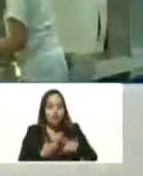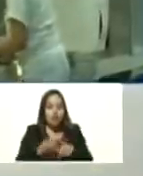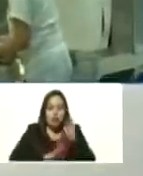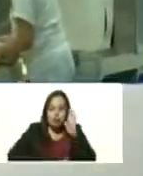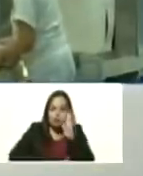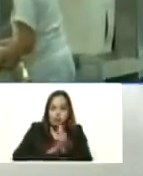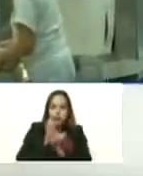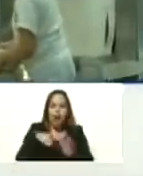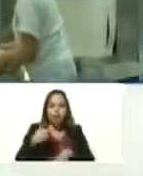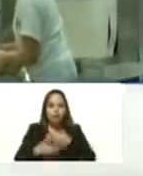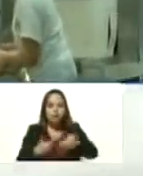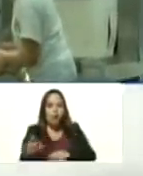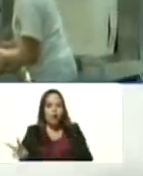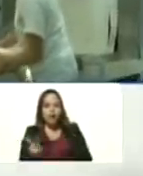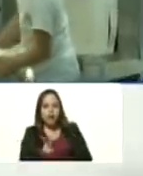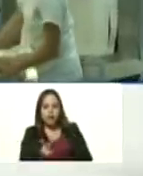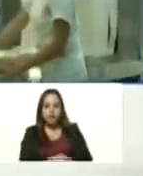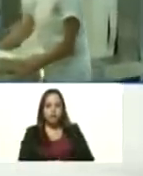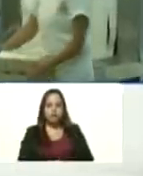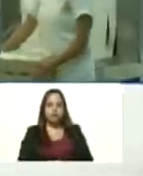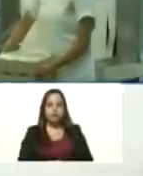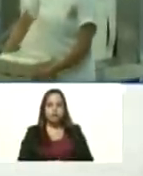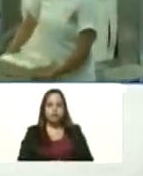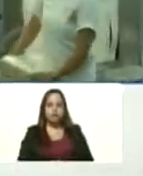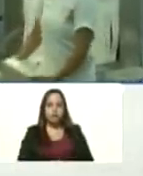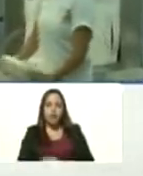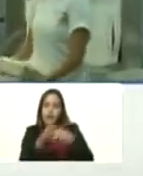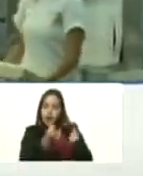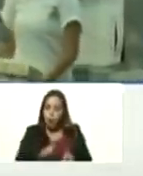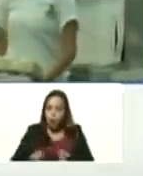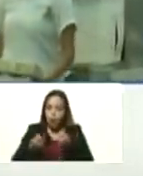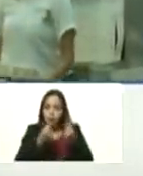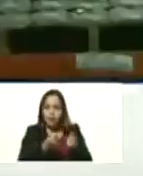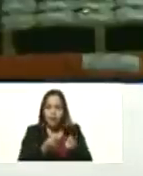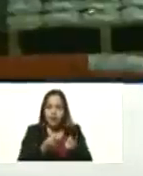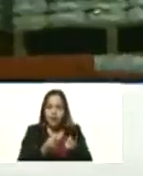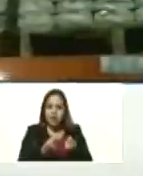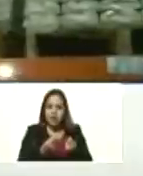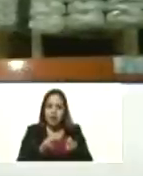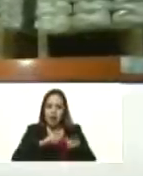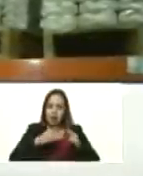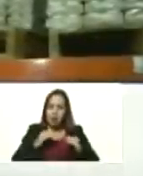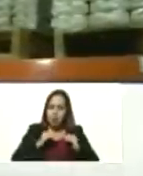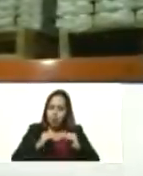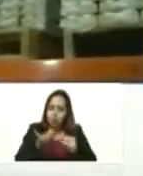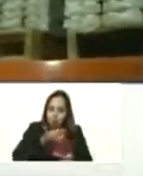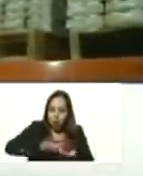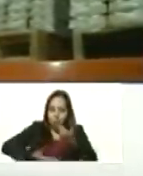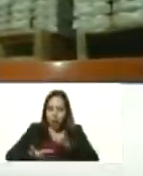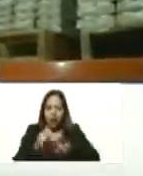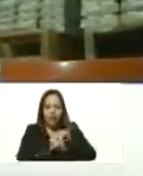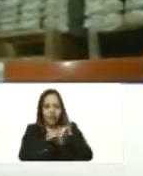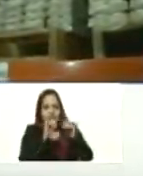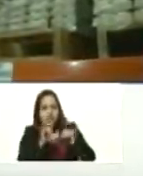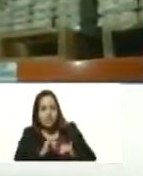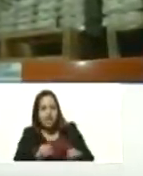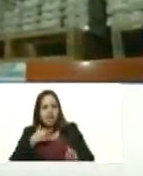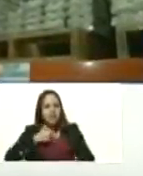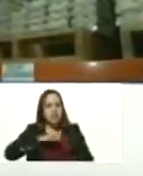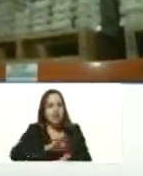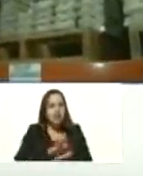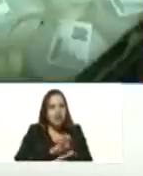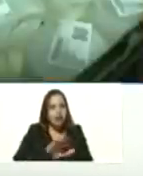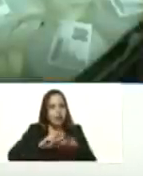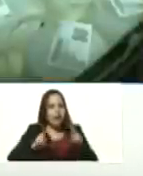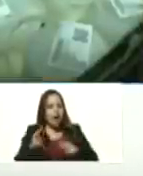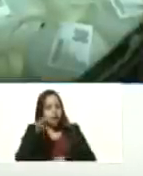paulatina de la economía de la prosperidad de la felicidad de la tranquilidad y la